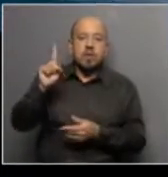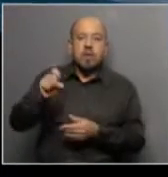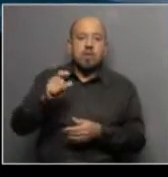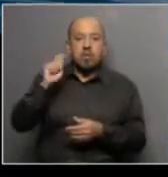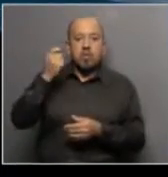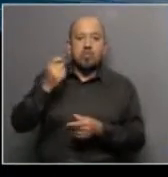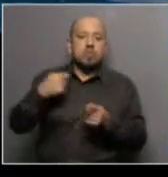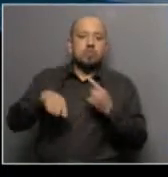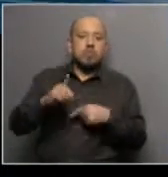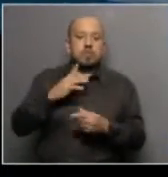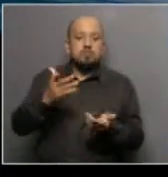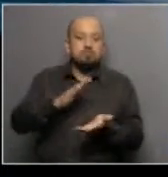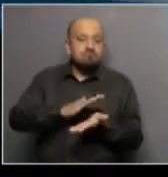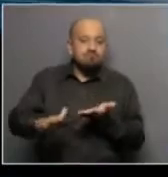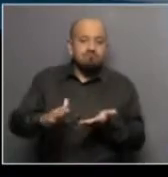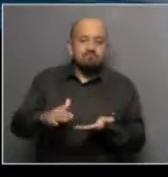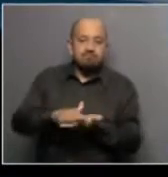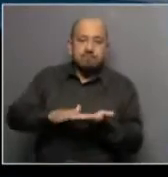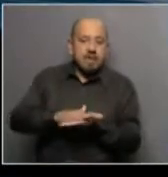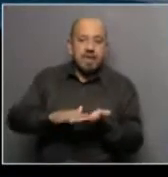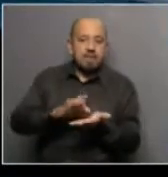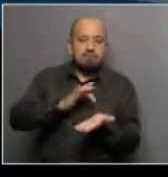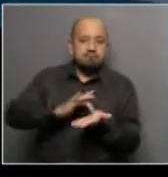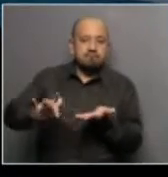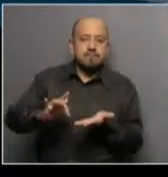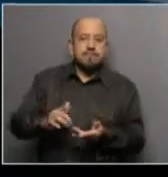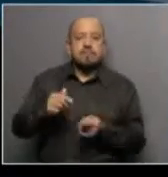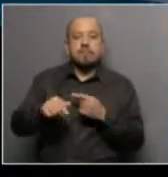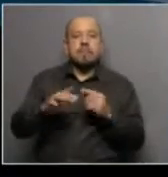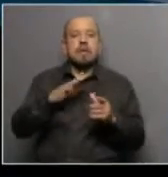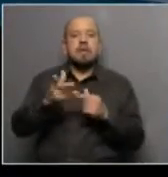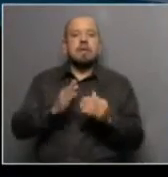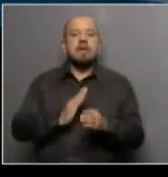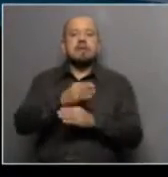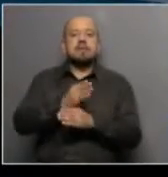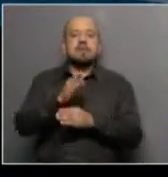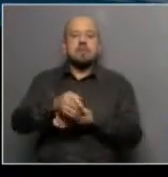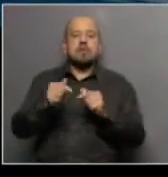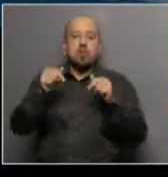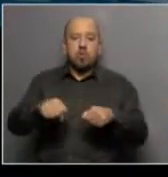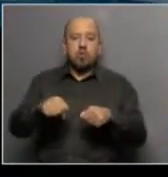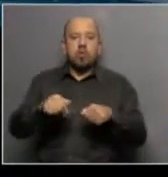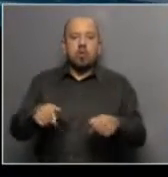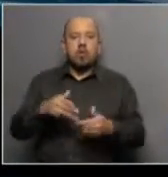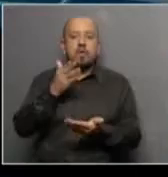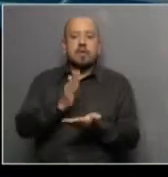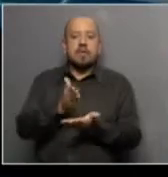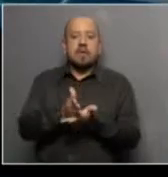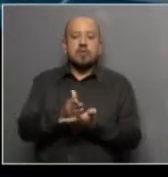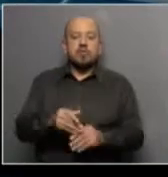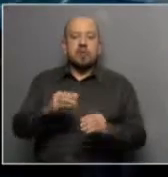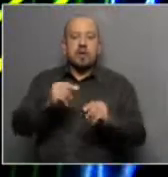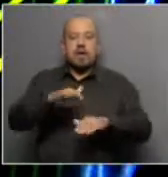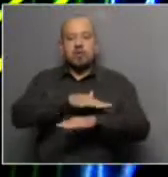pero vacías. ¿Qué políticas se llevan adelante en el área de vivienda y de acceso a la tierra? Hoy, en la letra chica, derecho al